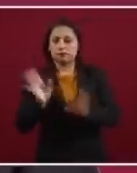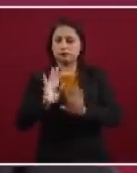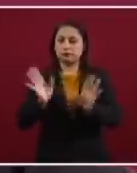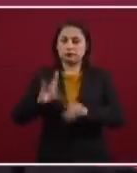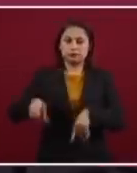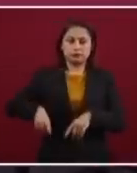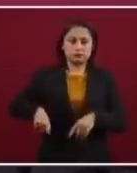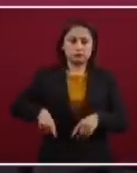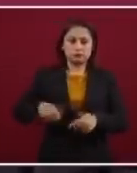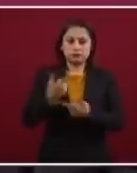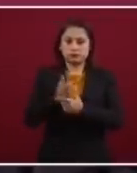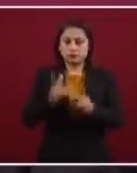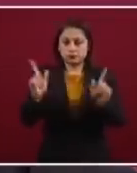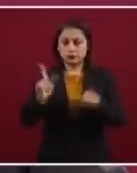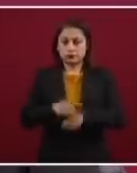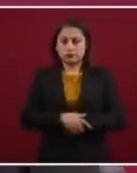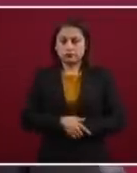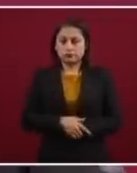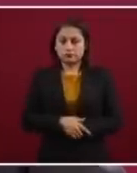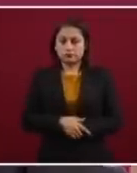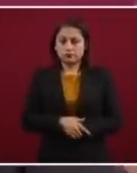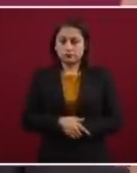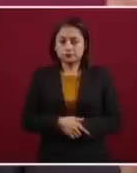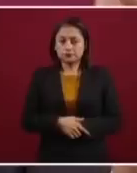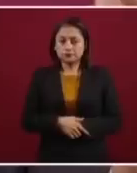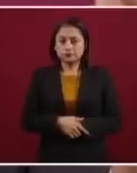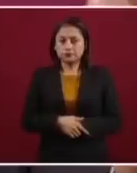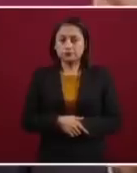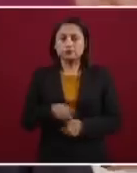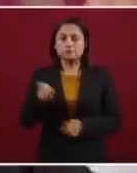que el gobierno está